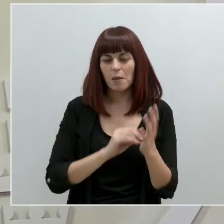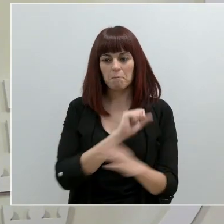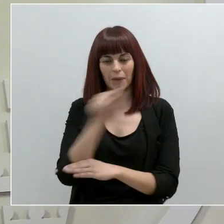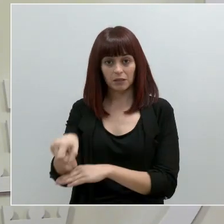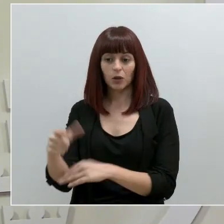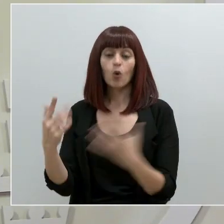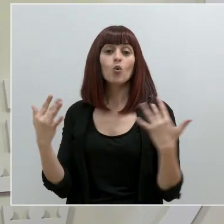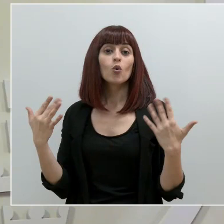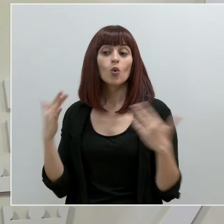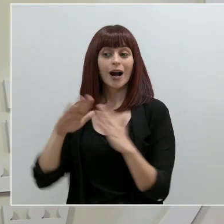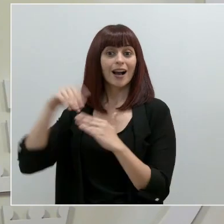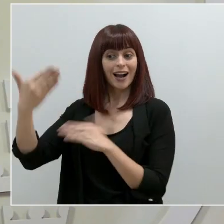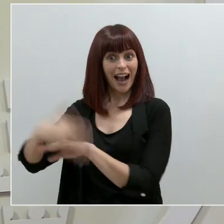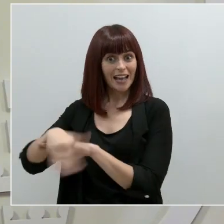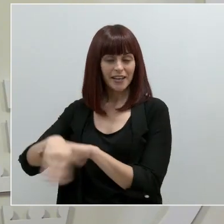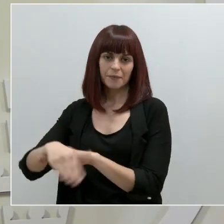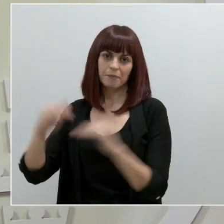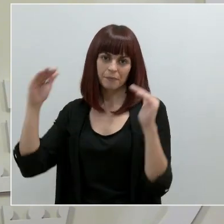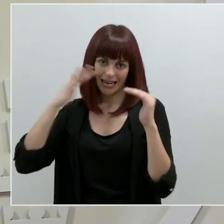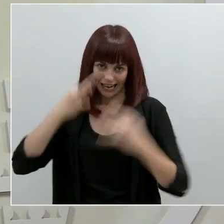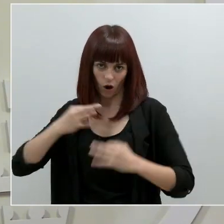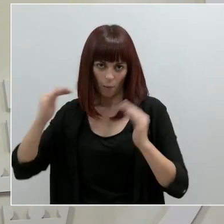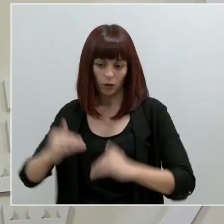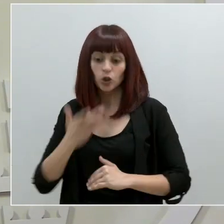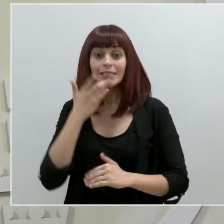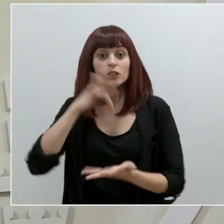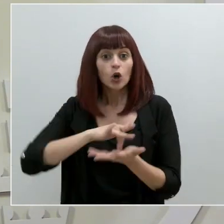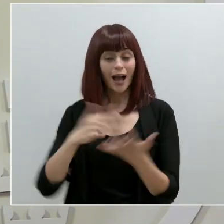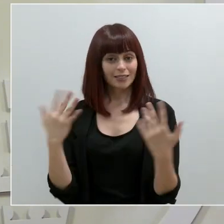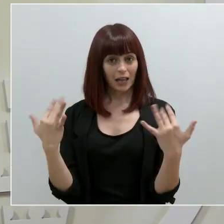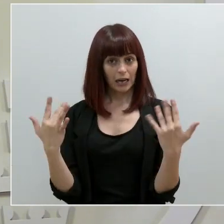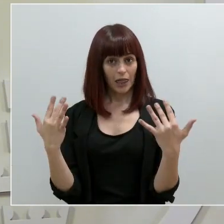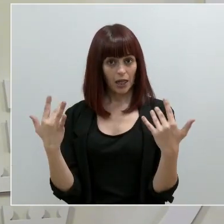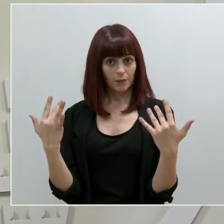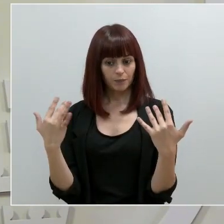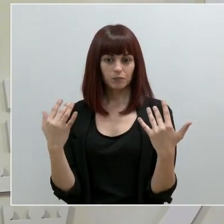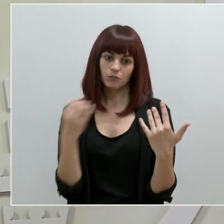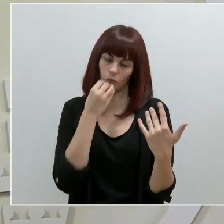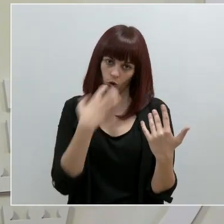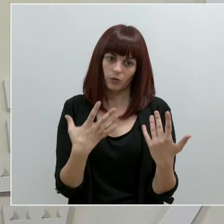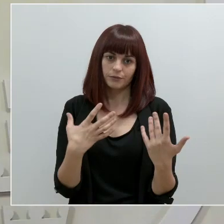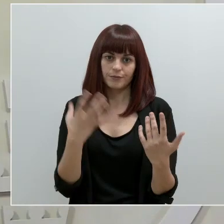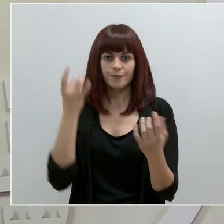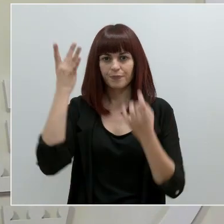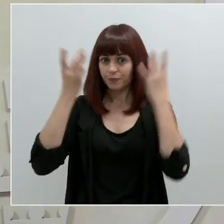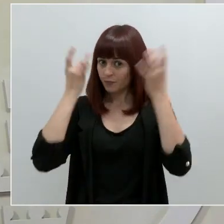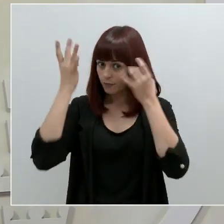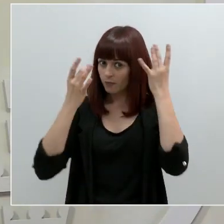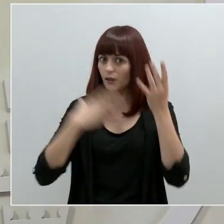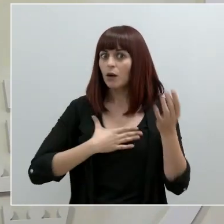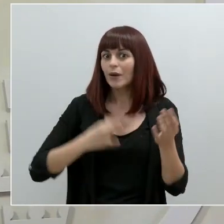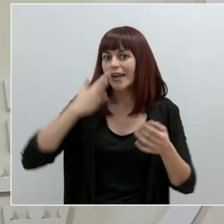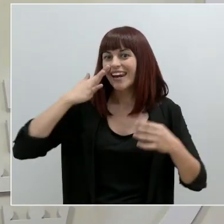los exteriores. Es decir, quien esté en una terraza, bueno, es una actividad que puede tener un